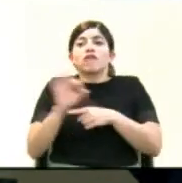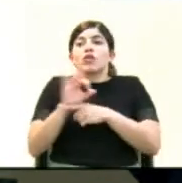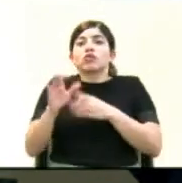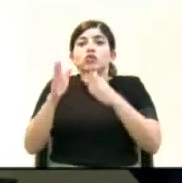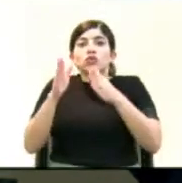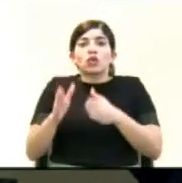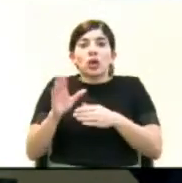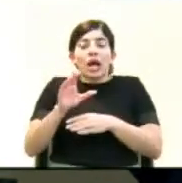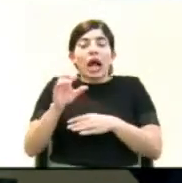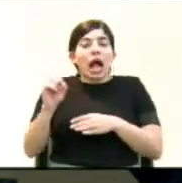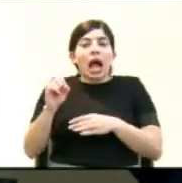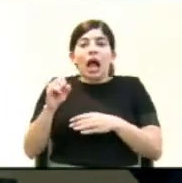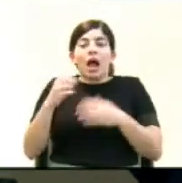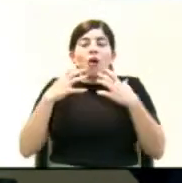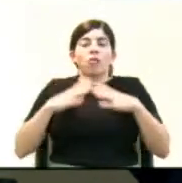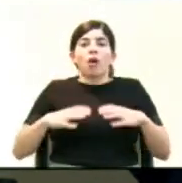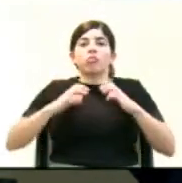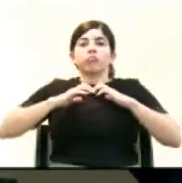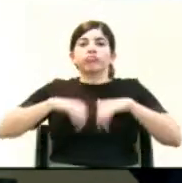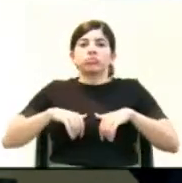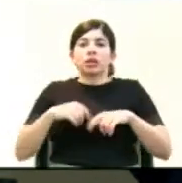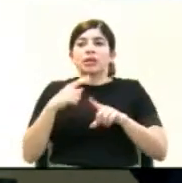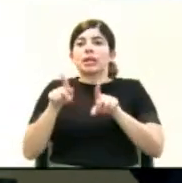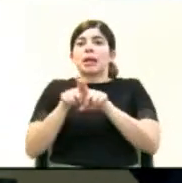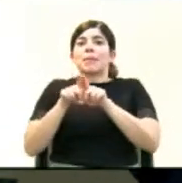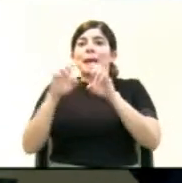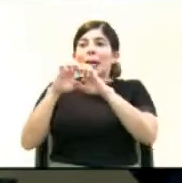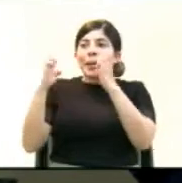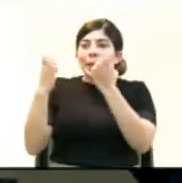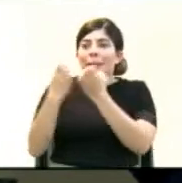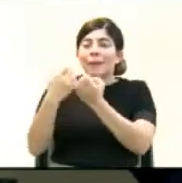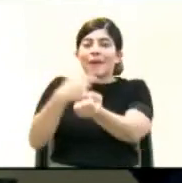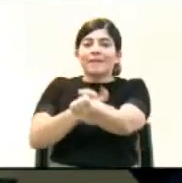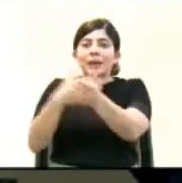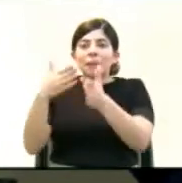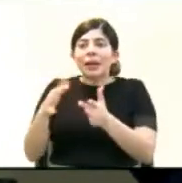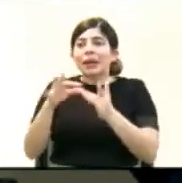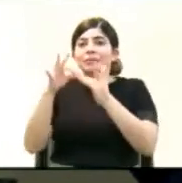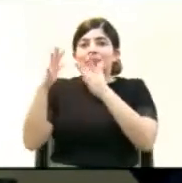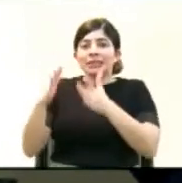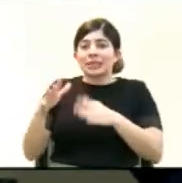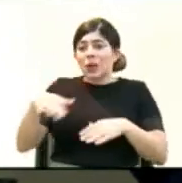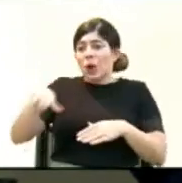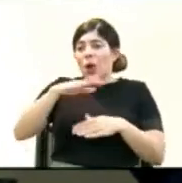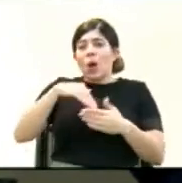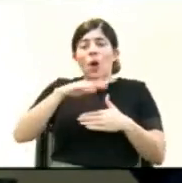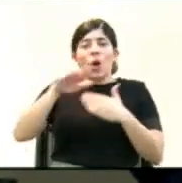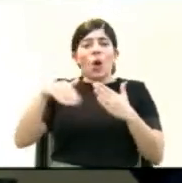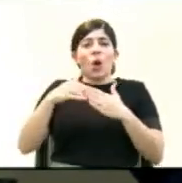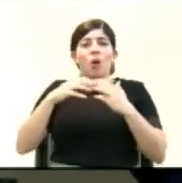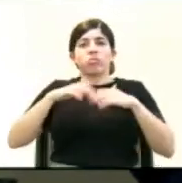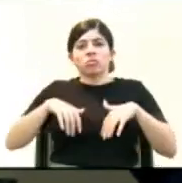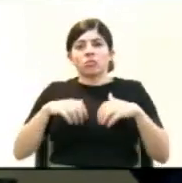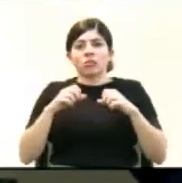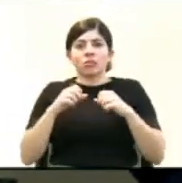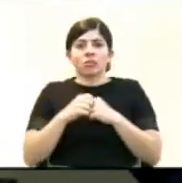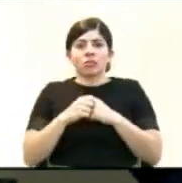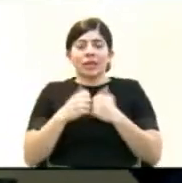funcionario de la caja y todo ese cuerpo médico, enfermeros, especialistas de todo tipo y el personal de apoyo.